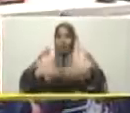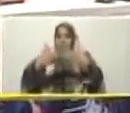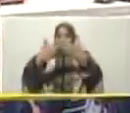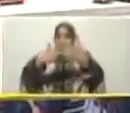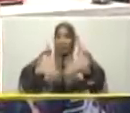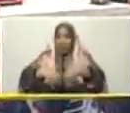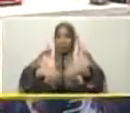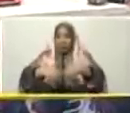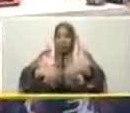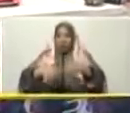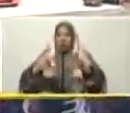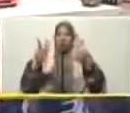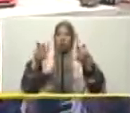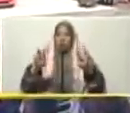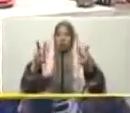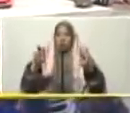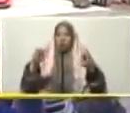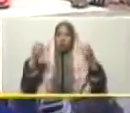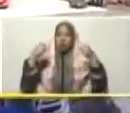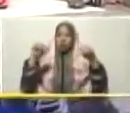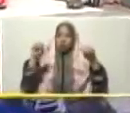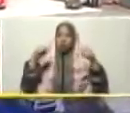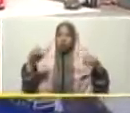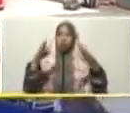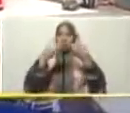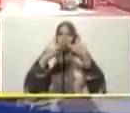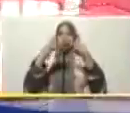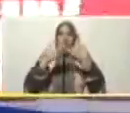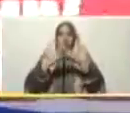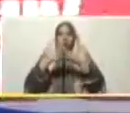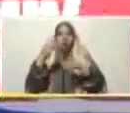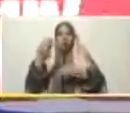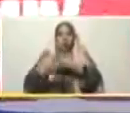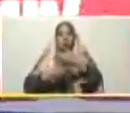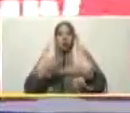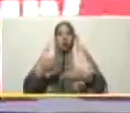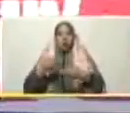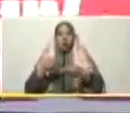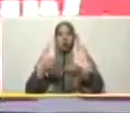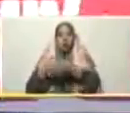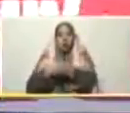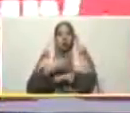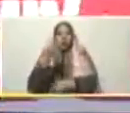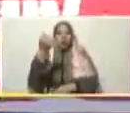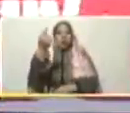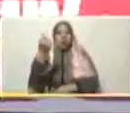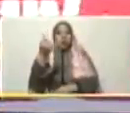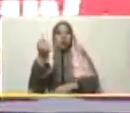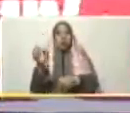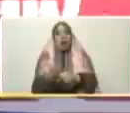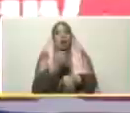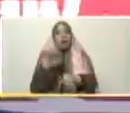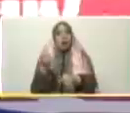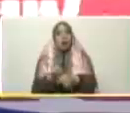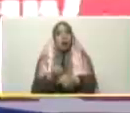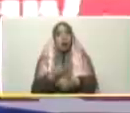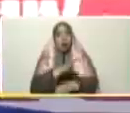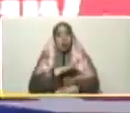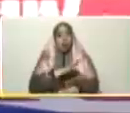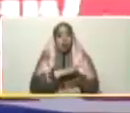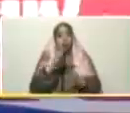y de cómo la gente de su hogar en medio de la pandemia se recuperó se empezó a trabajar